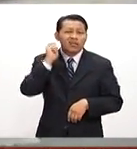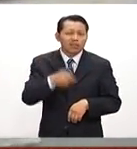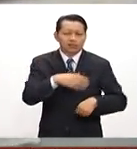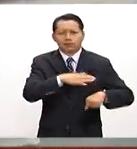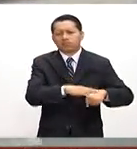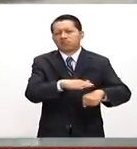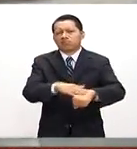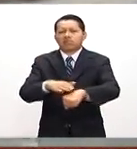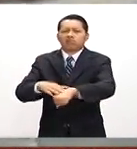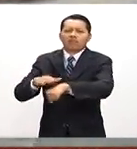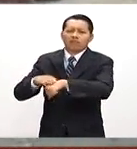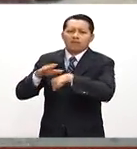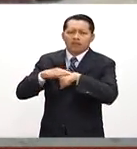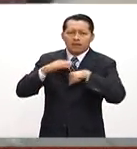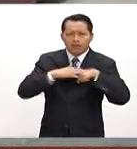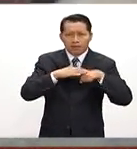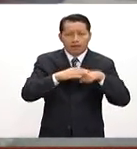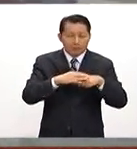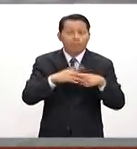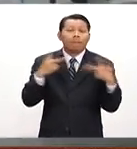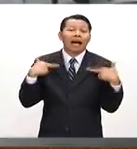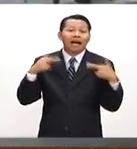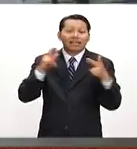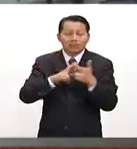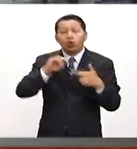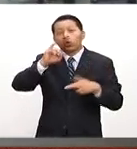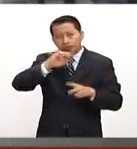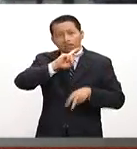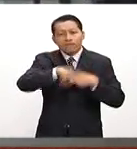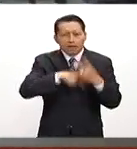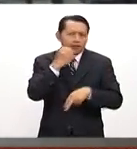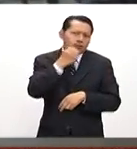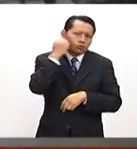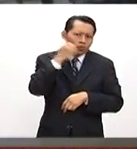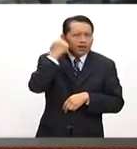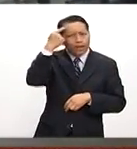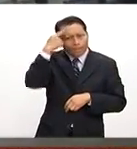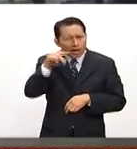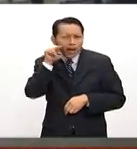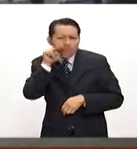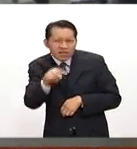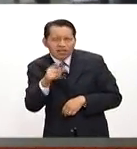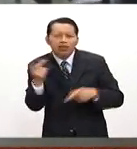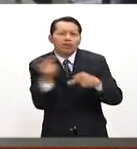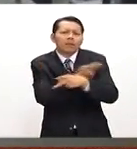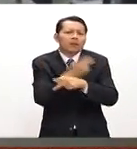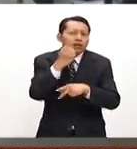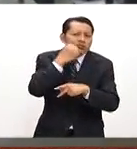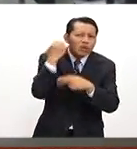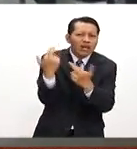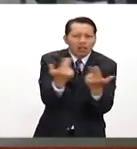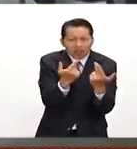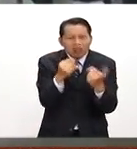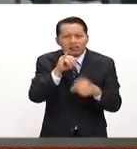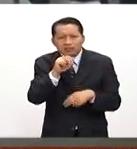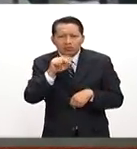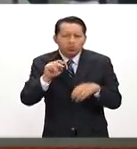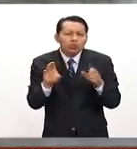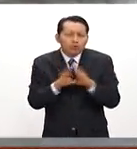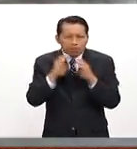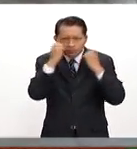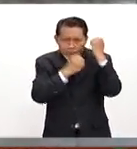y empleados a sus centros de trabajo para verificar las condiciones de las instalaciones y, en su caso, participar en